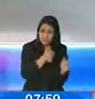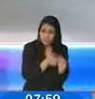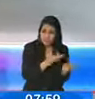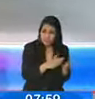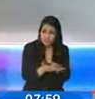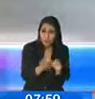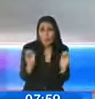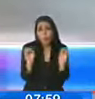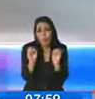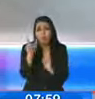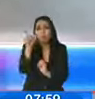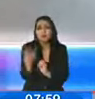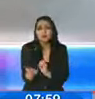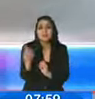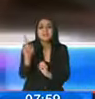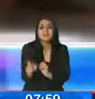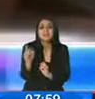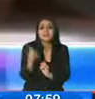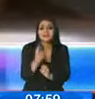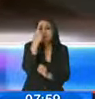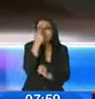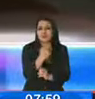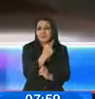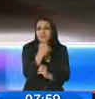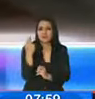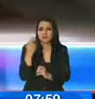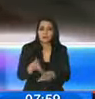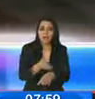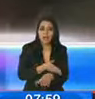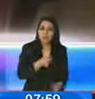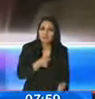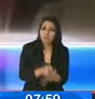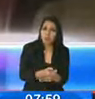también a quienes necesitan rehabilitación tras sufrir accidentes.